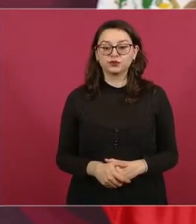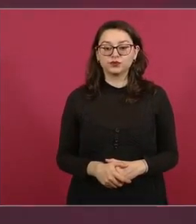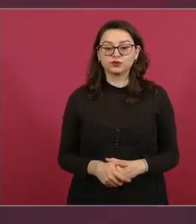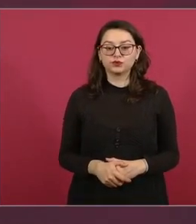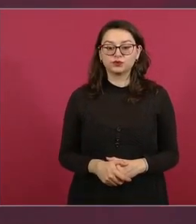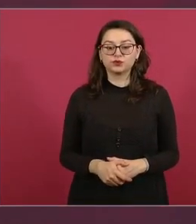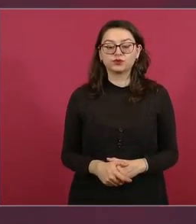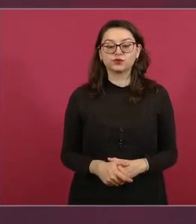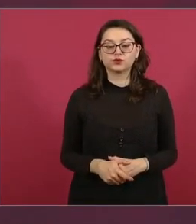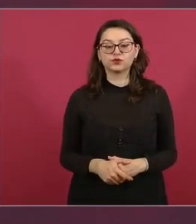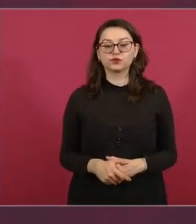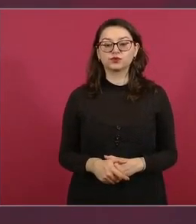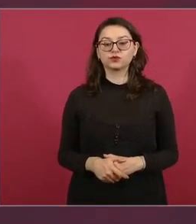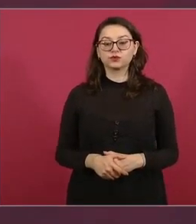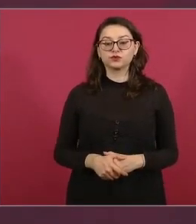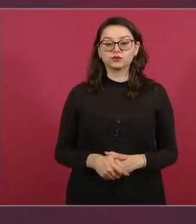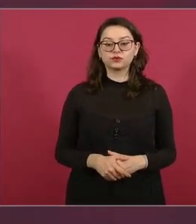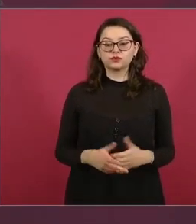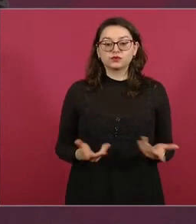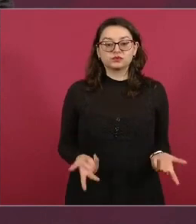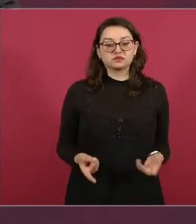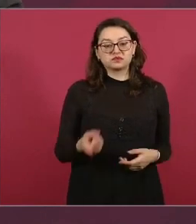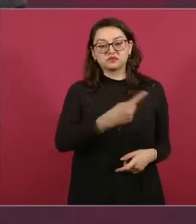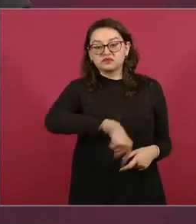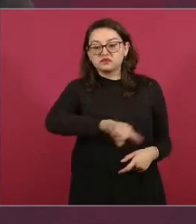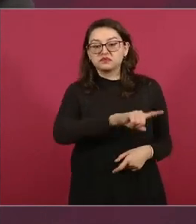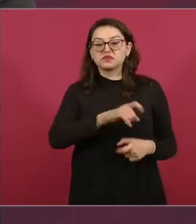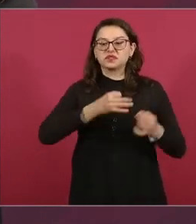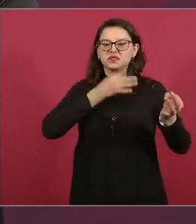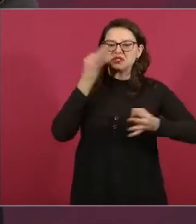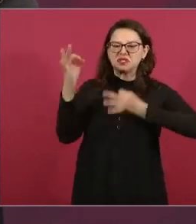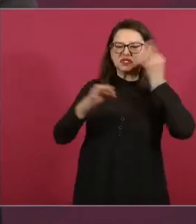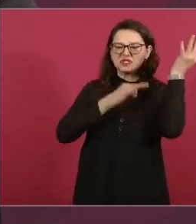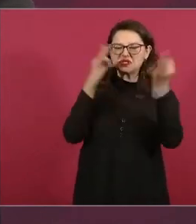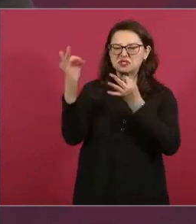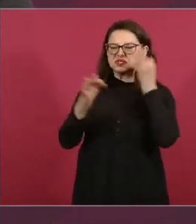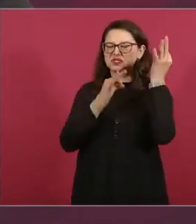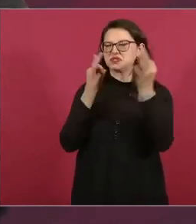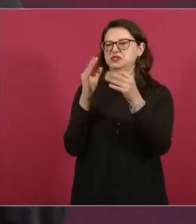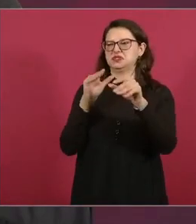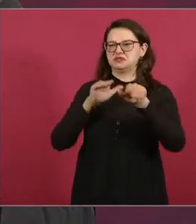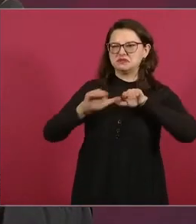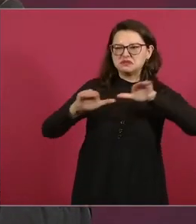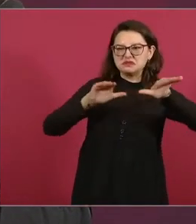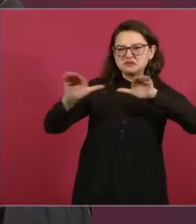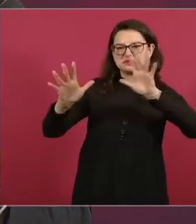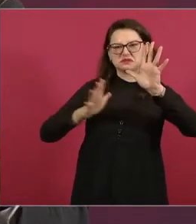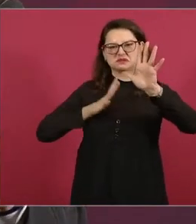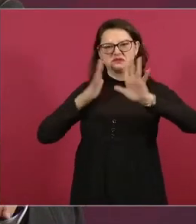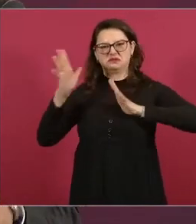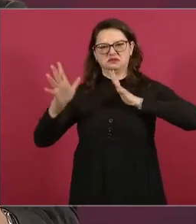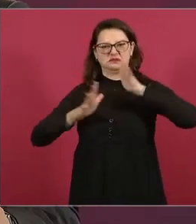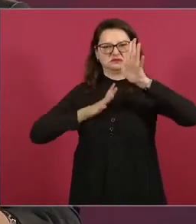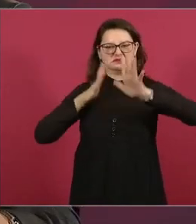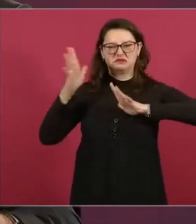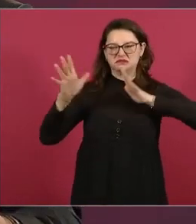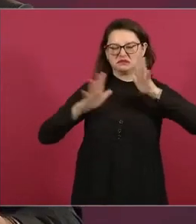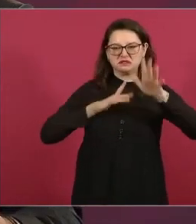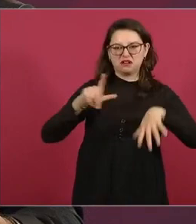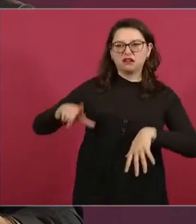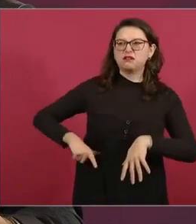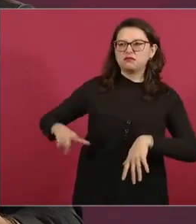para dar noticias amarillistas, alarmistas, en contra